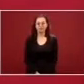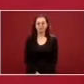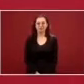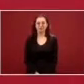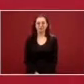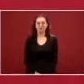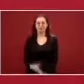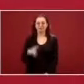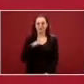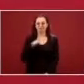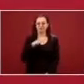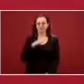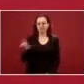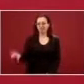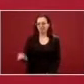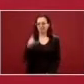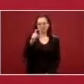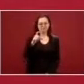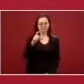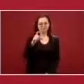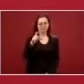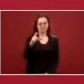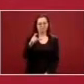Está otro, mire. Es que me dan.